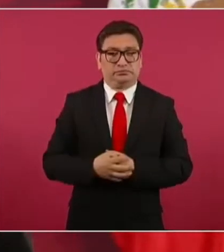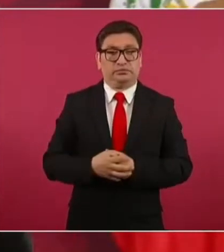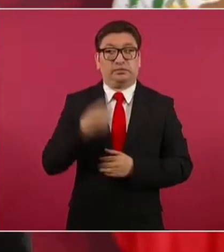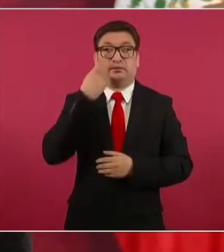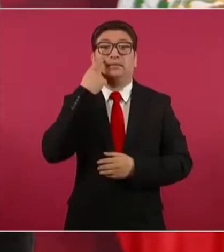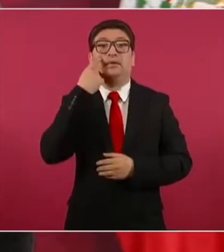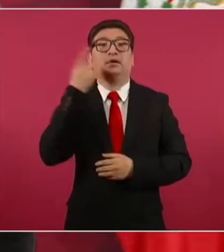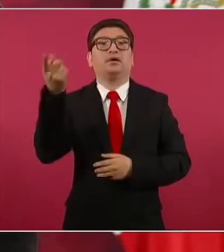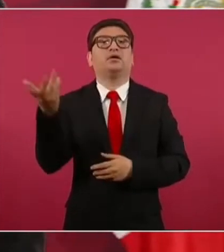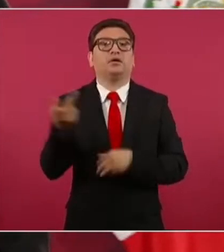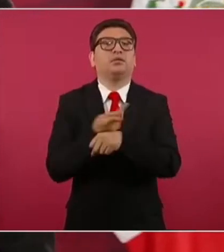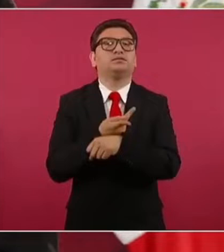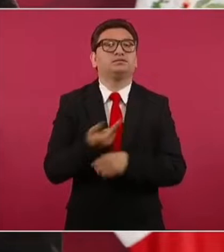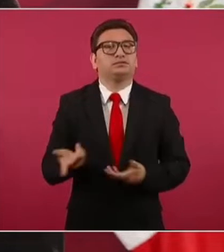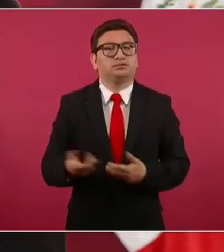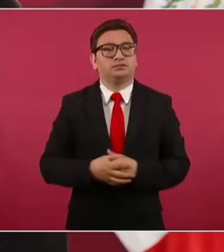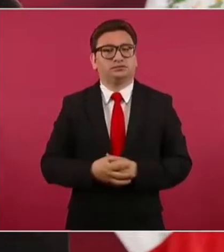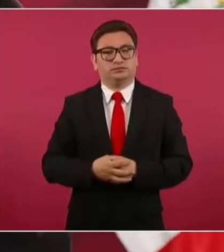Miren lo que ocasionaron